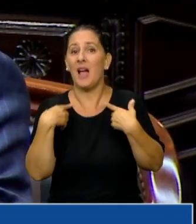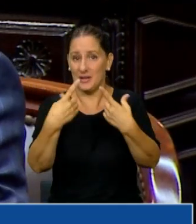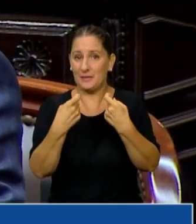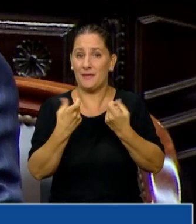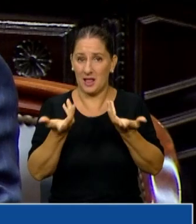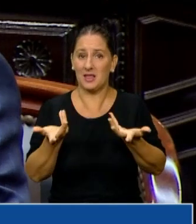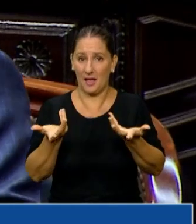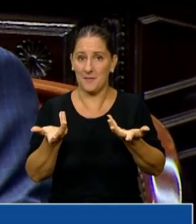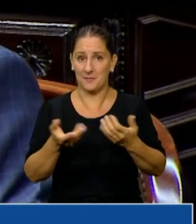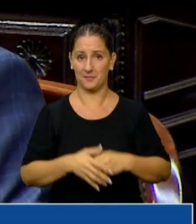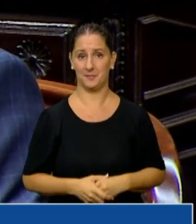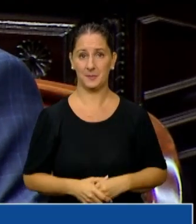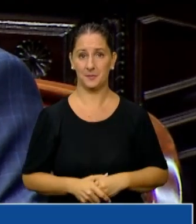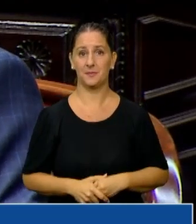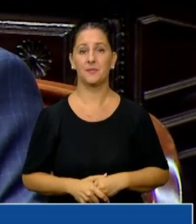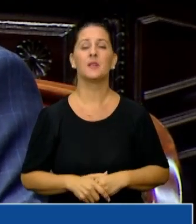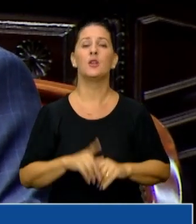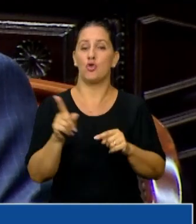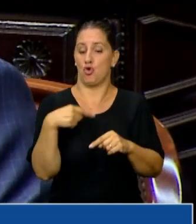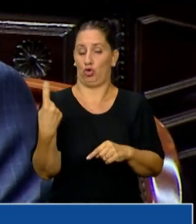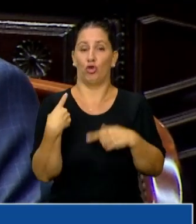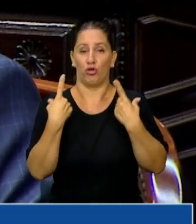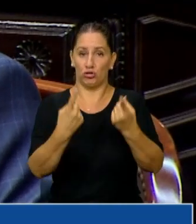necesario y lo estamos